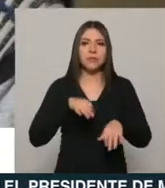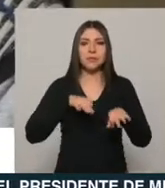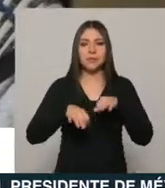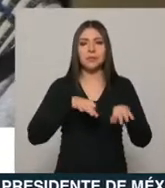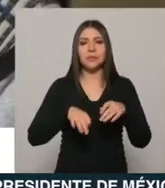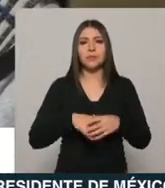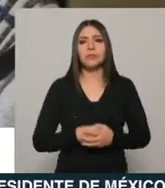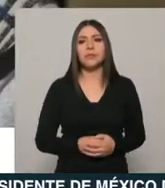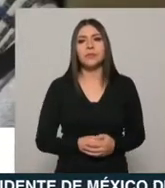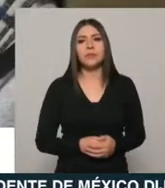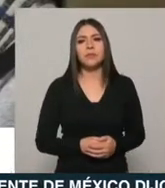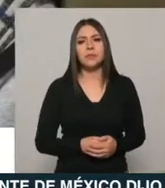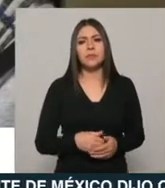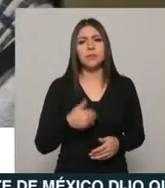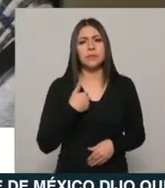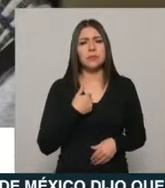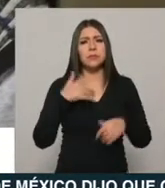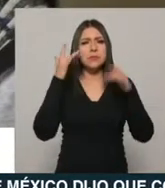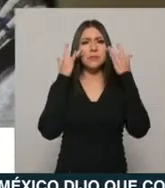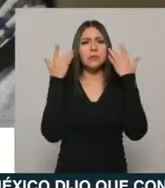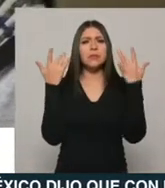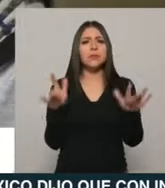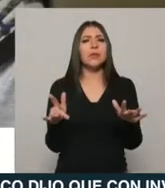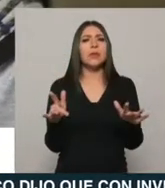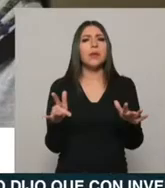de trapecista me retiré cuando tenía